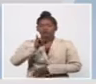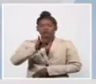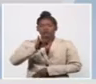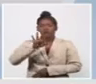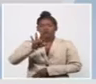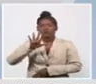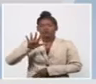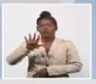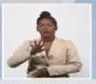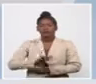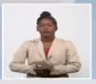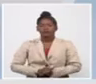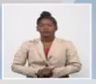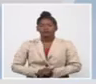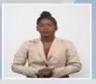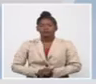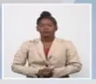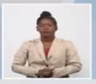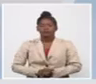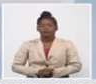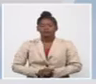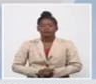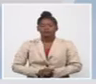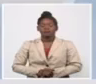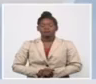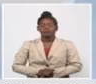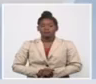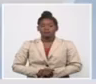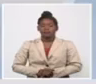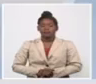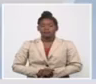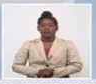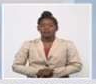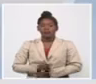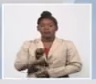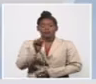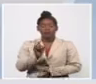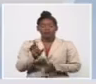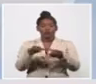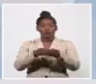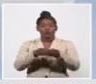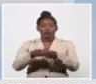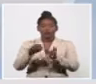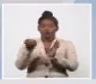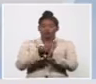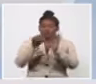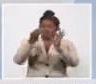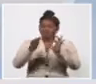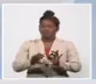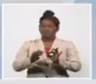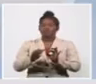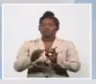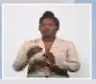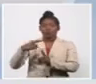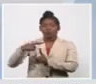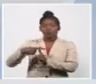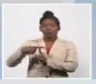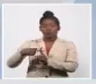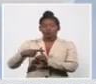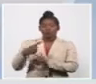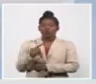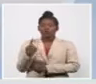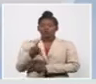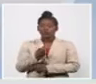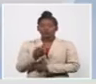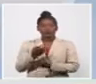4.655 y activos, estamos hablando de pacientes confirmados que por el protocolo de Cuba